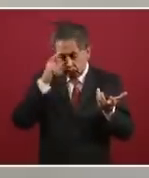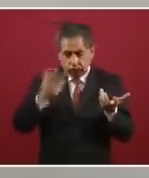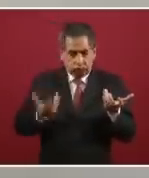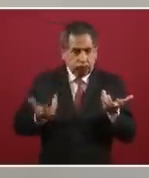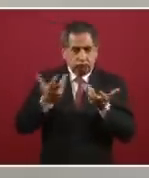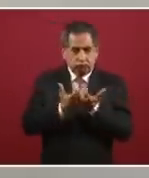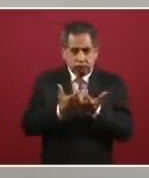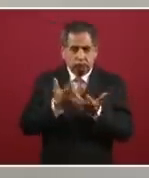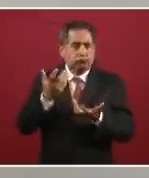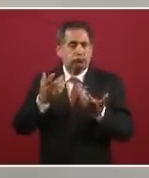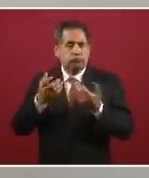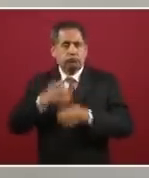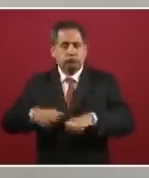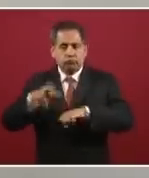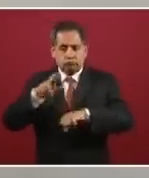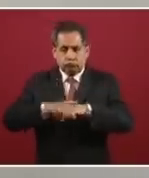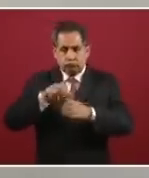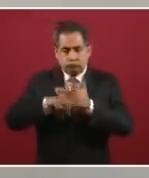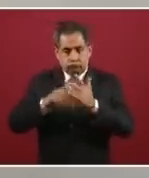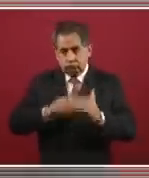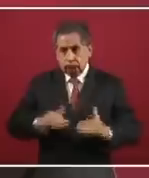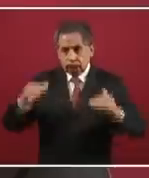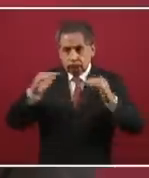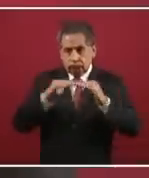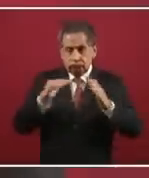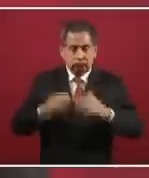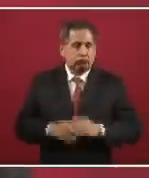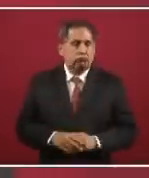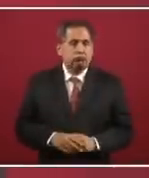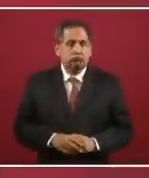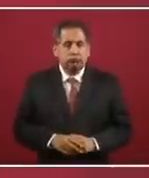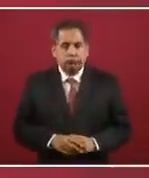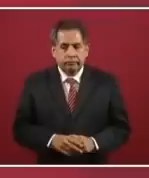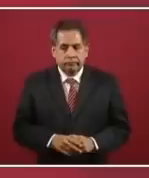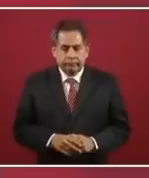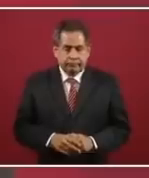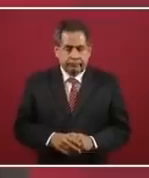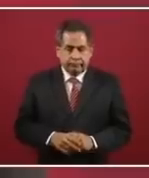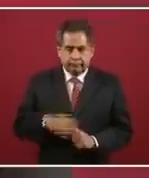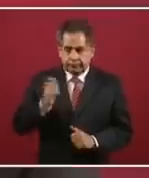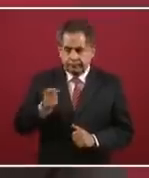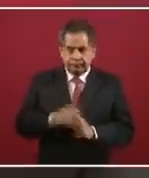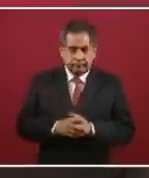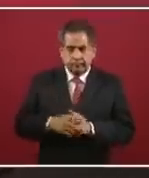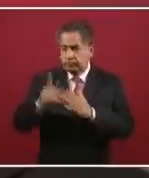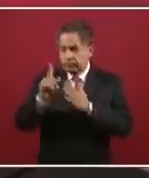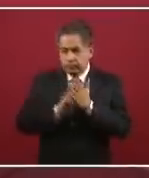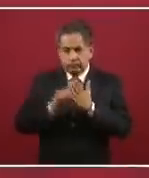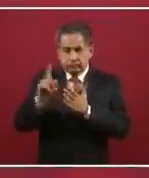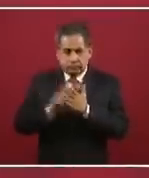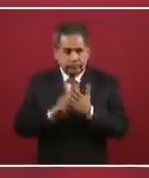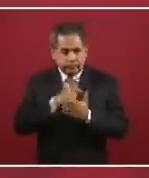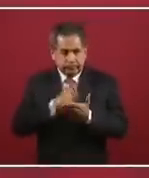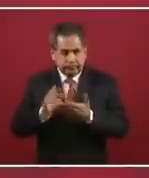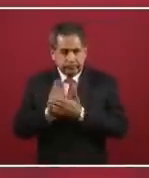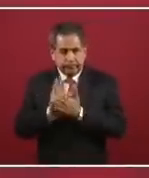el embajador, porque es el grado de prioridad que le dieron. Y tenemos cada mes que presentar los datos. Entonces, yo creo